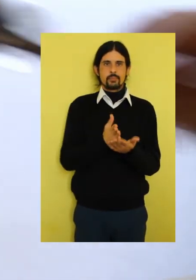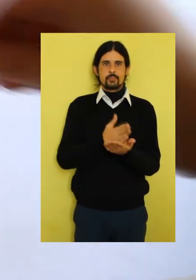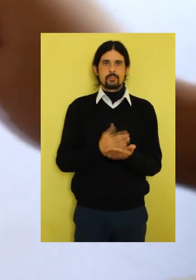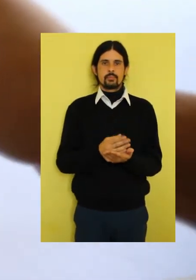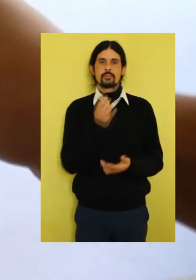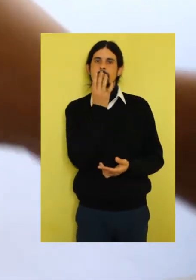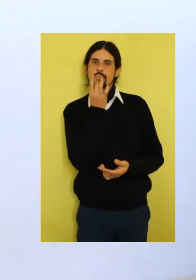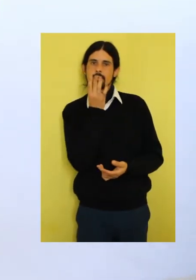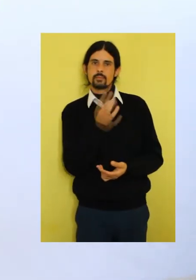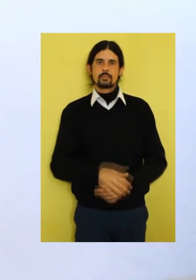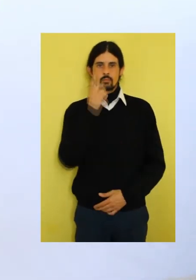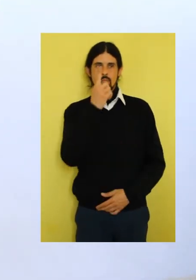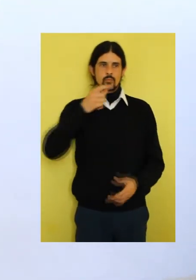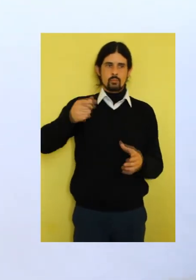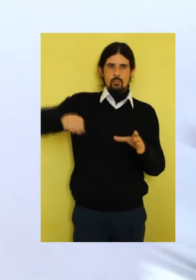cuchara.